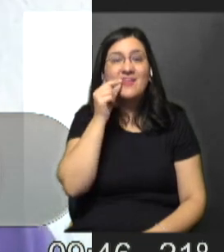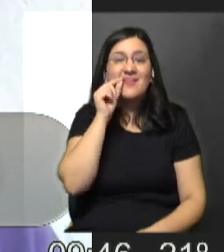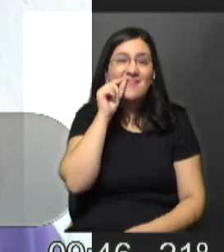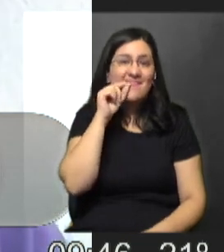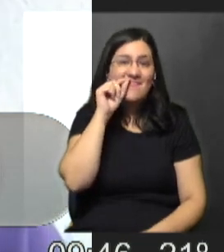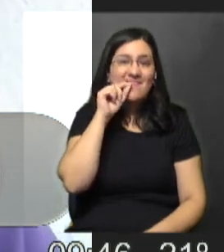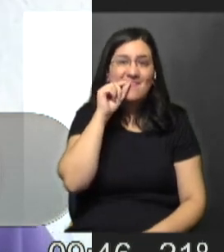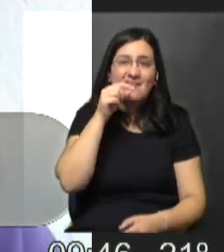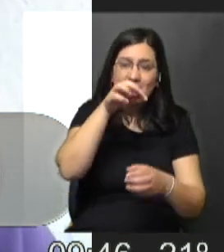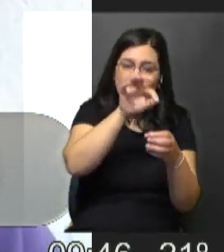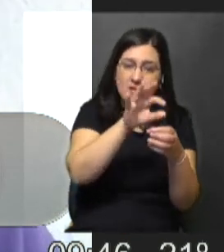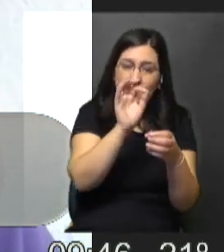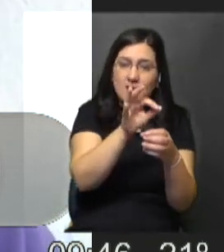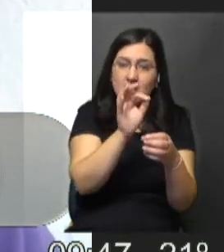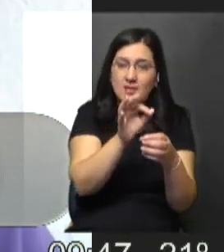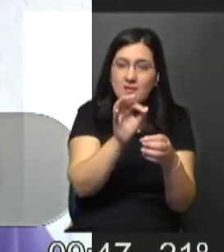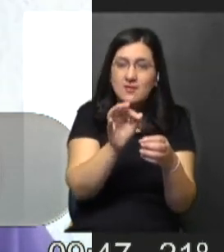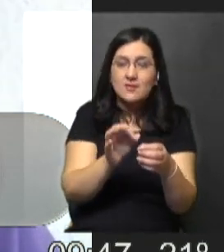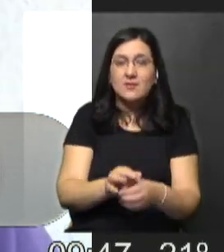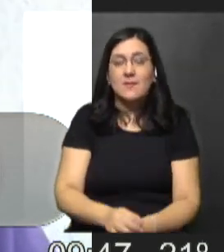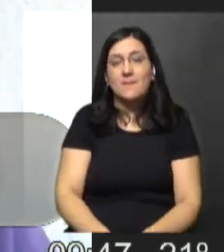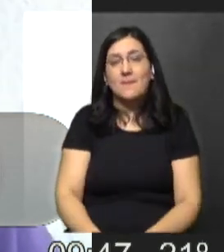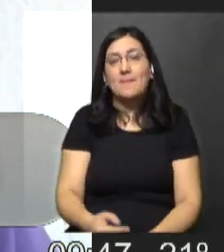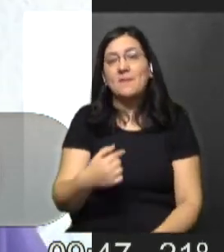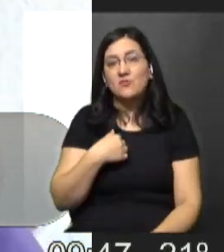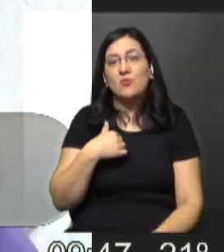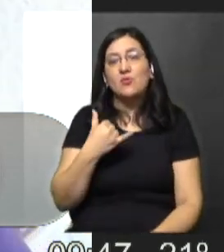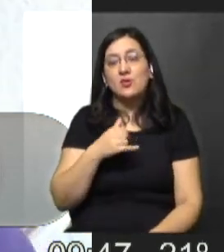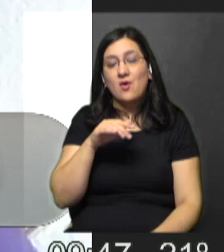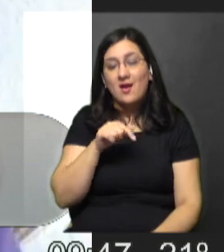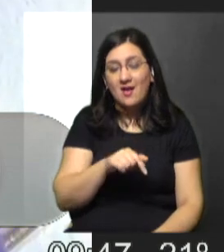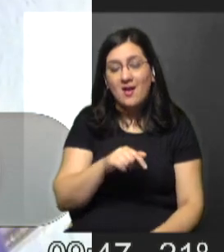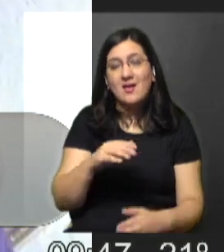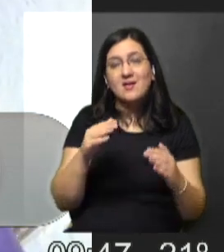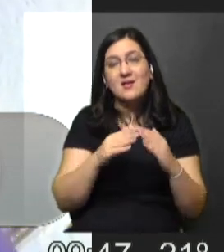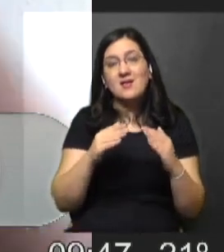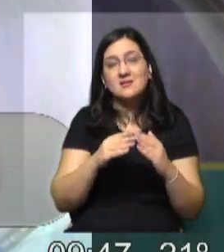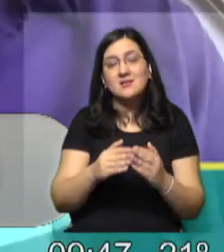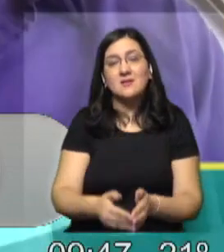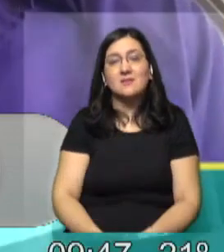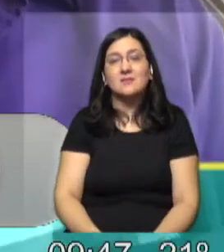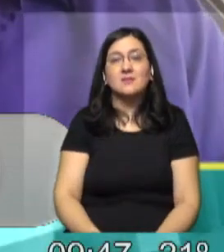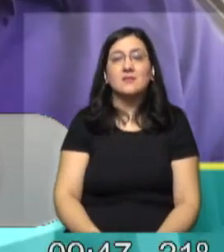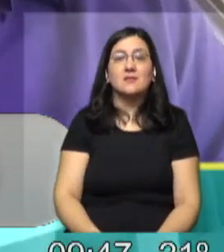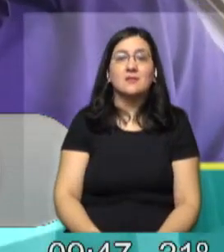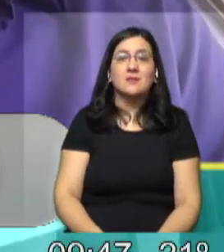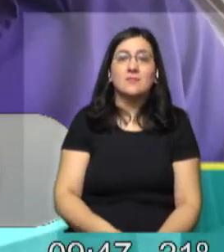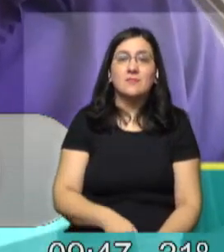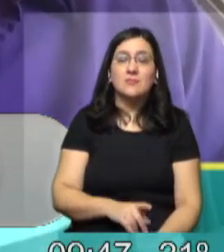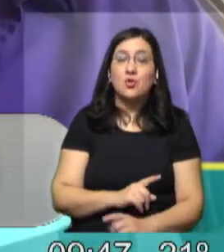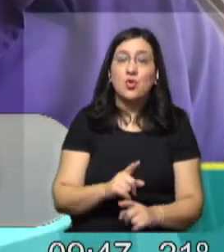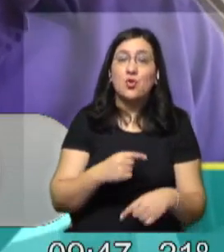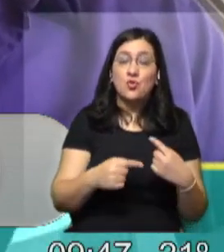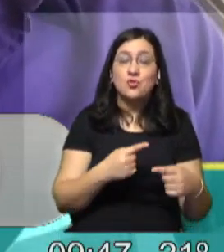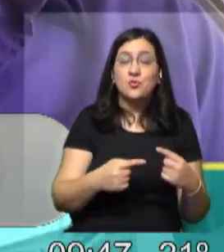herejes Pero esto lo tengo lo tengo acá lo tengo en casa pero en vez de agarrar para el tango me fui para para el mundo de la